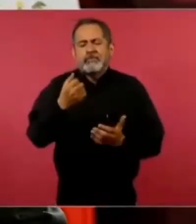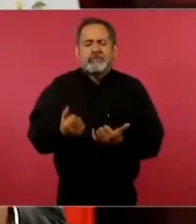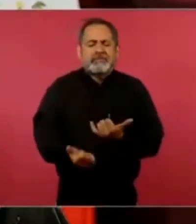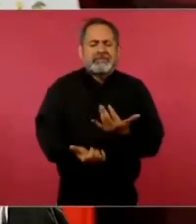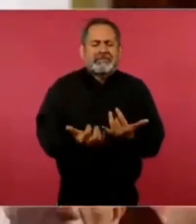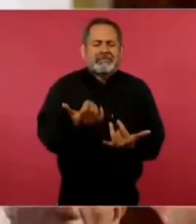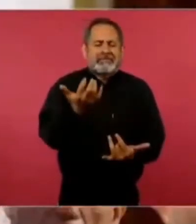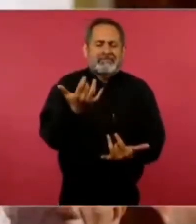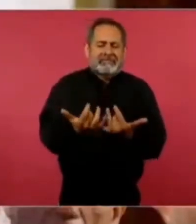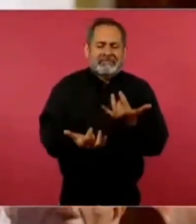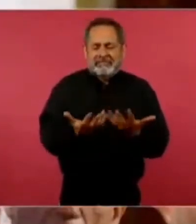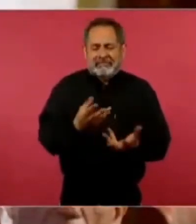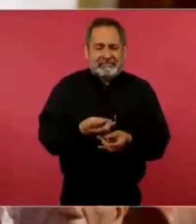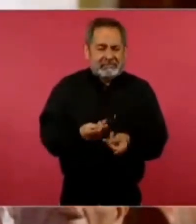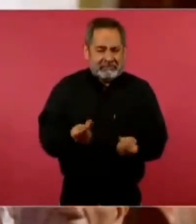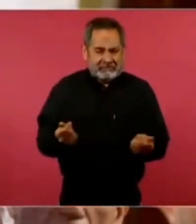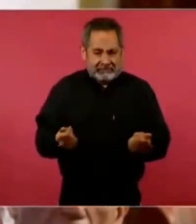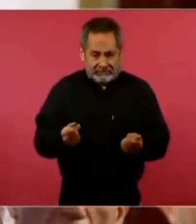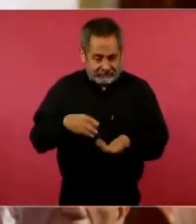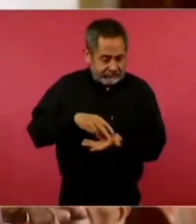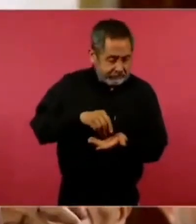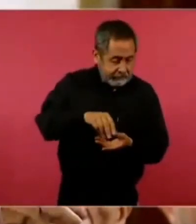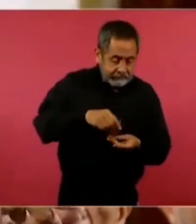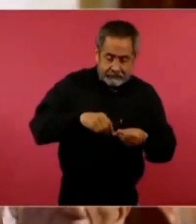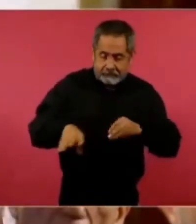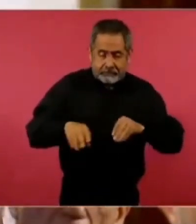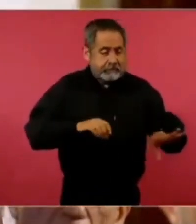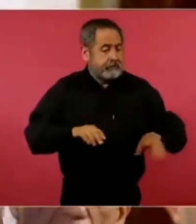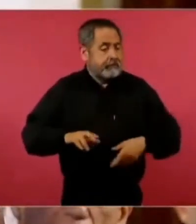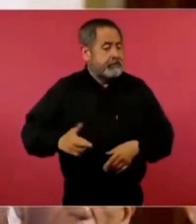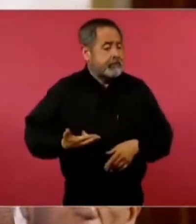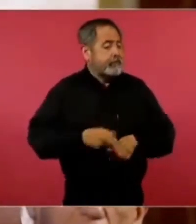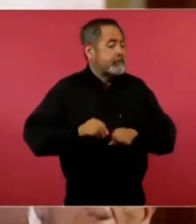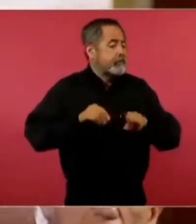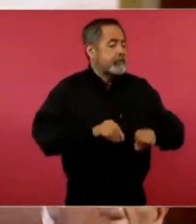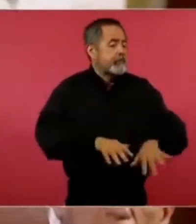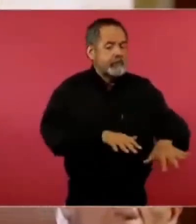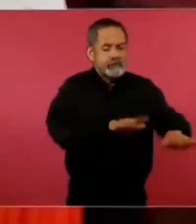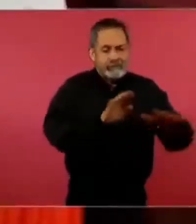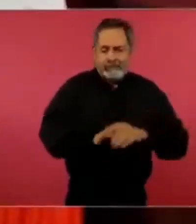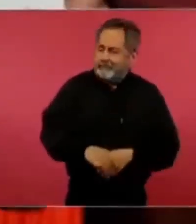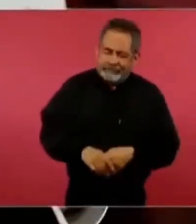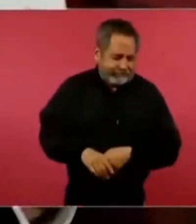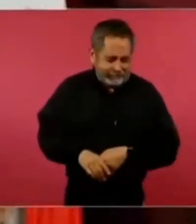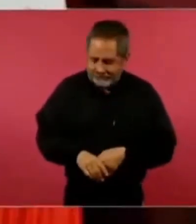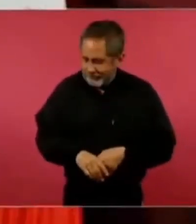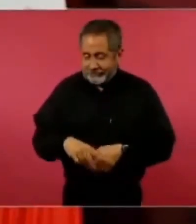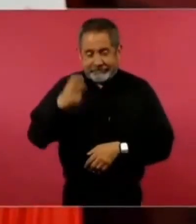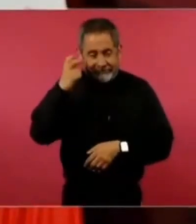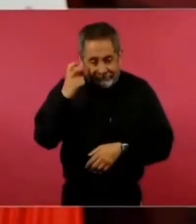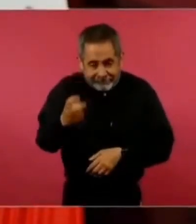y los quemaron y luego tiraron sus restos al río? Que eso se ha demostrado que fue falso.